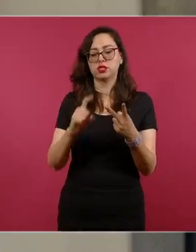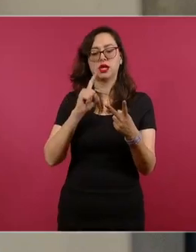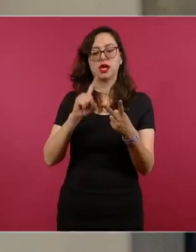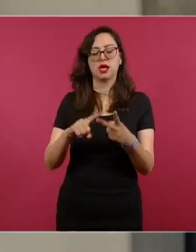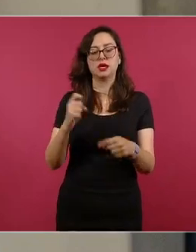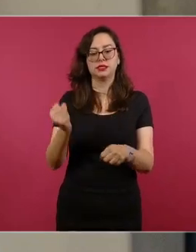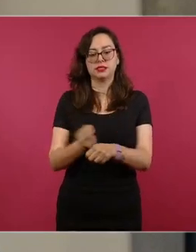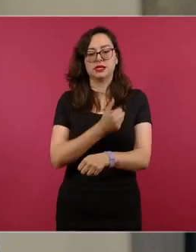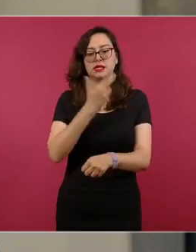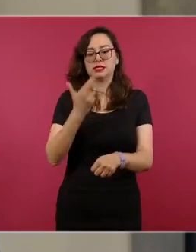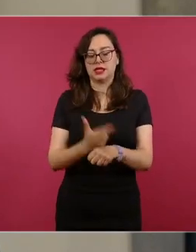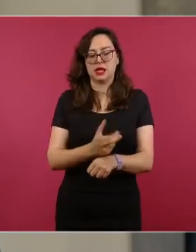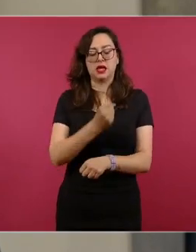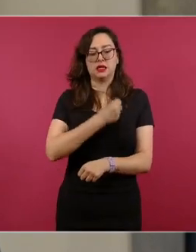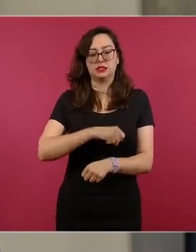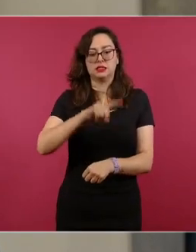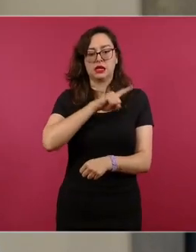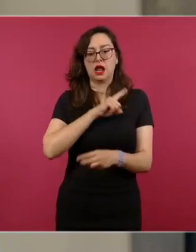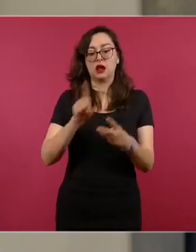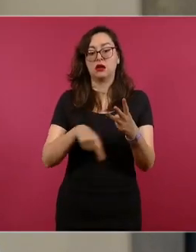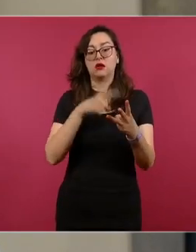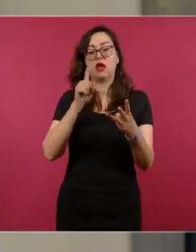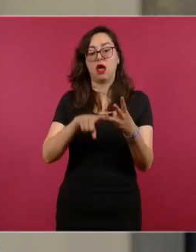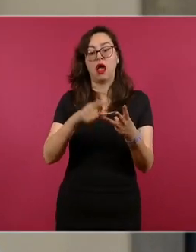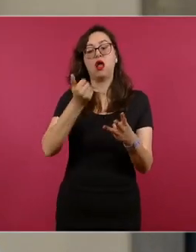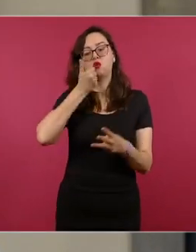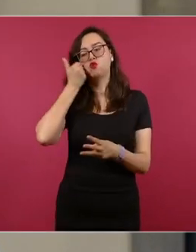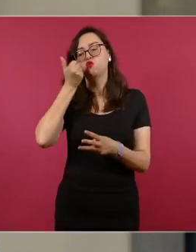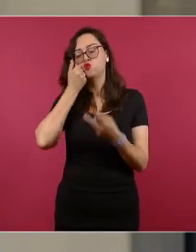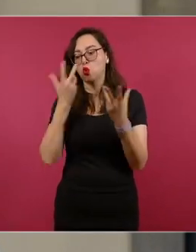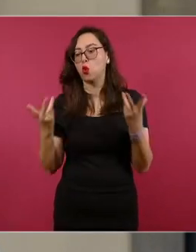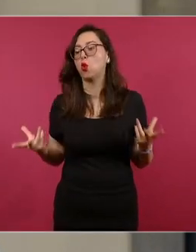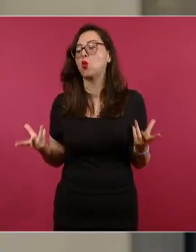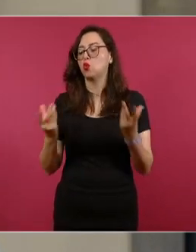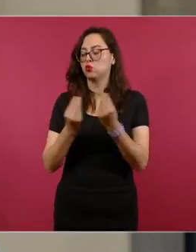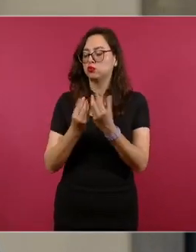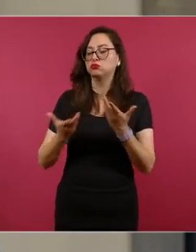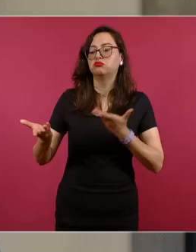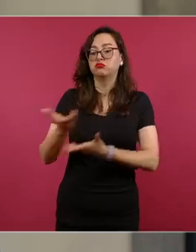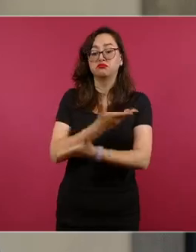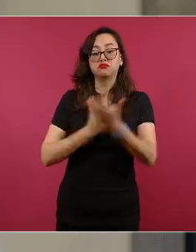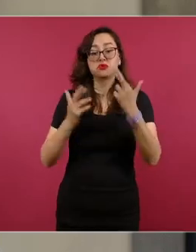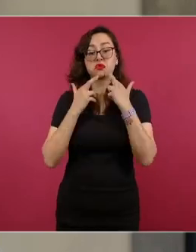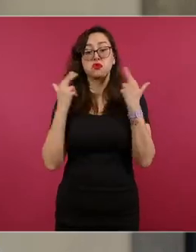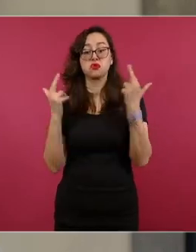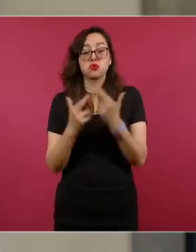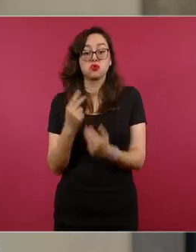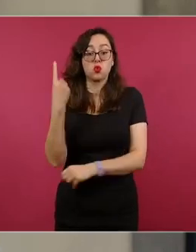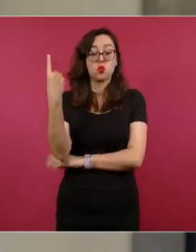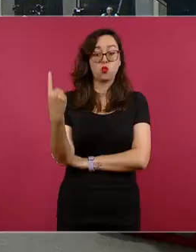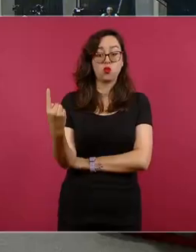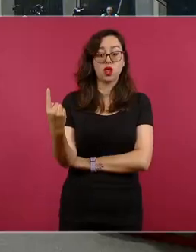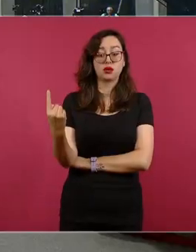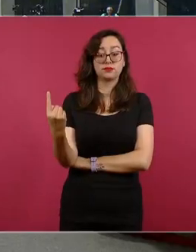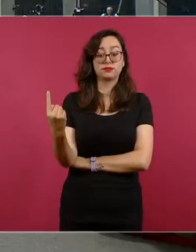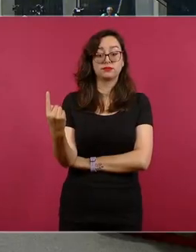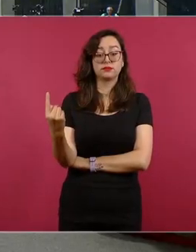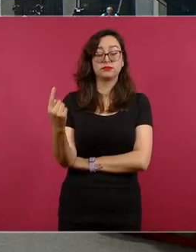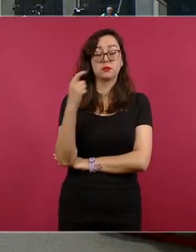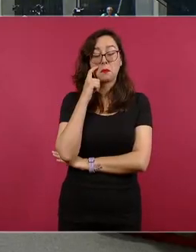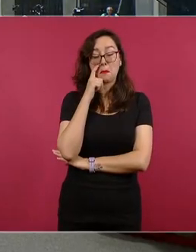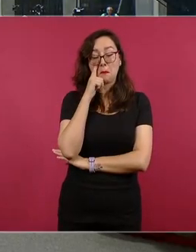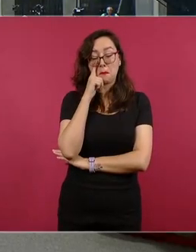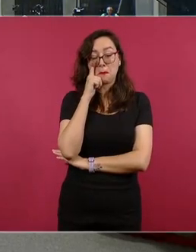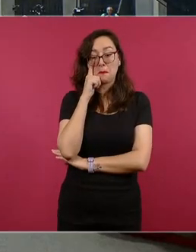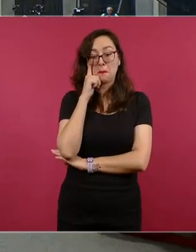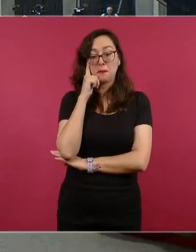Salud y estudiantes de medicina de la sede Tlalpan, pero lamentablemente no se obtuvieron resultados concretos. Además, un